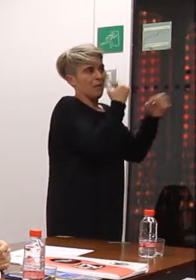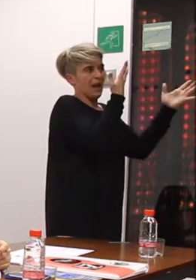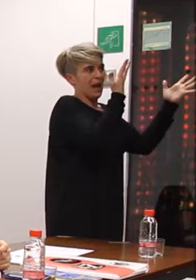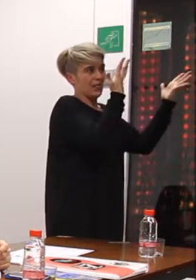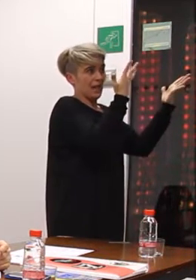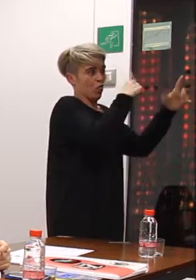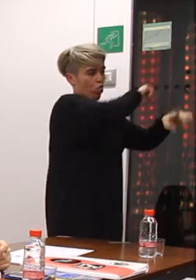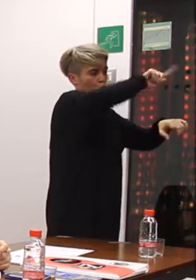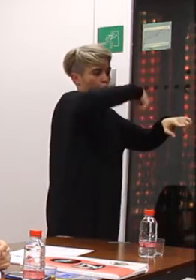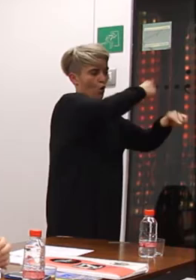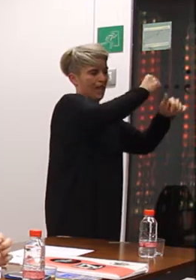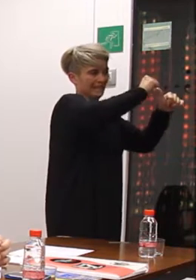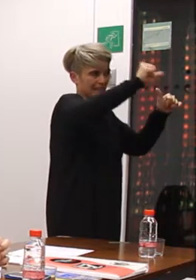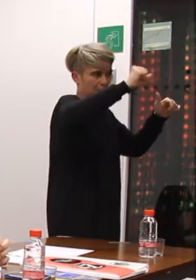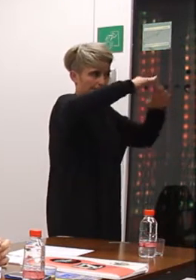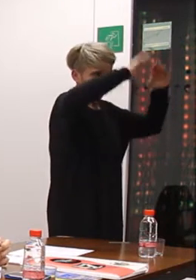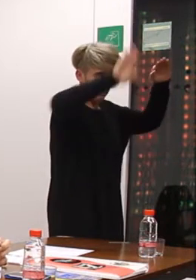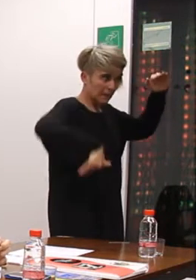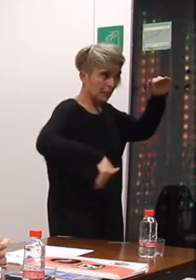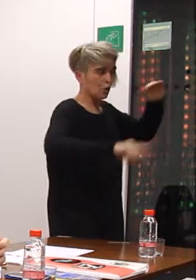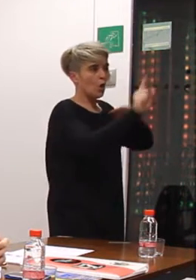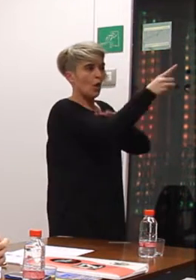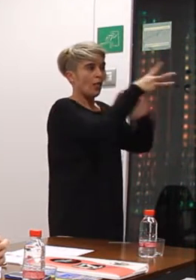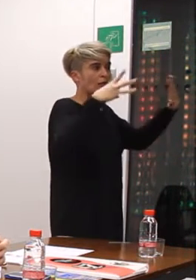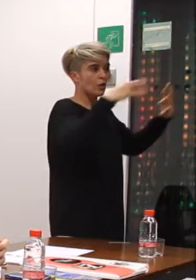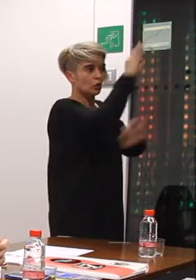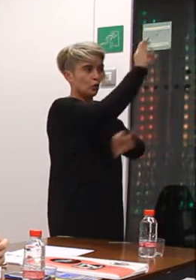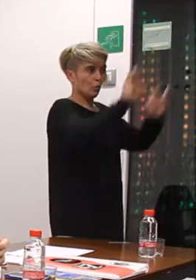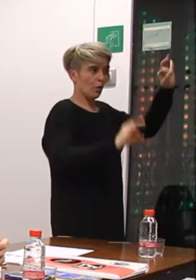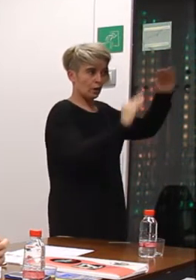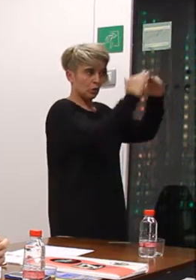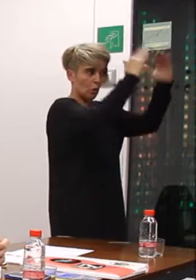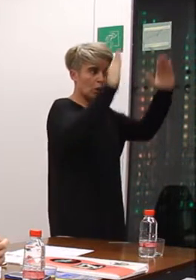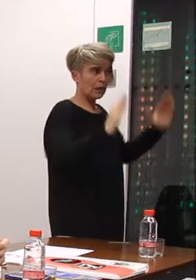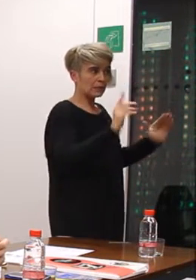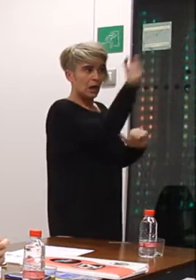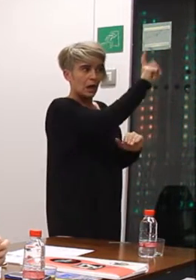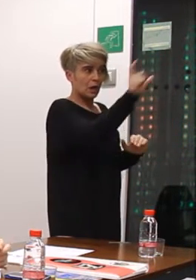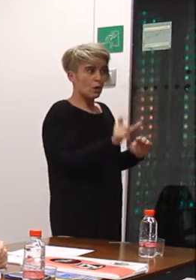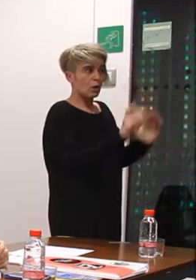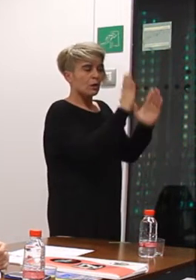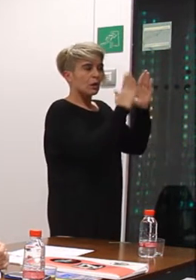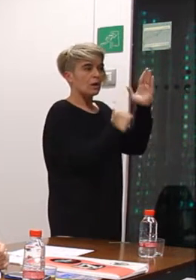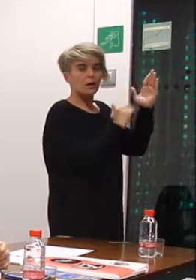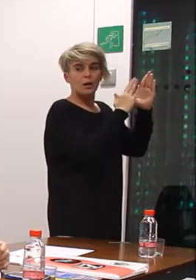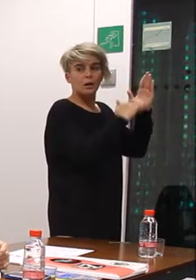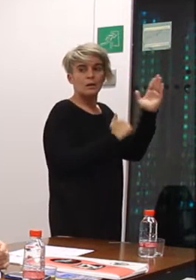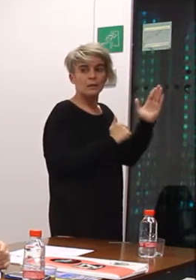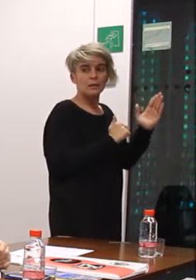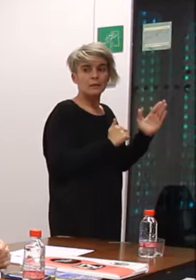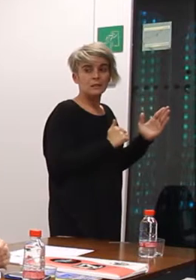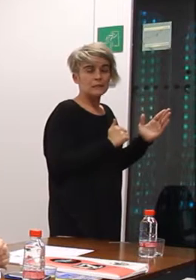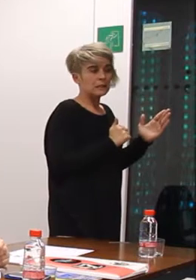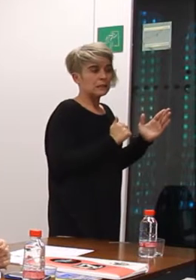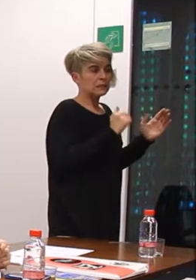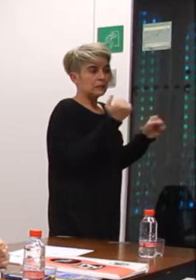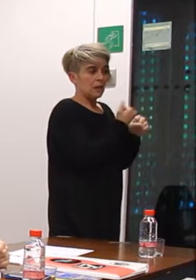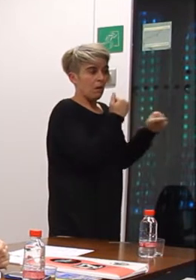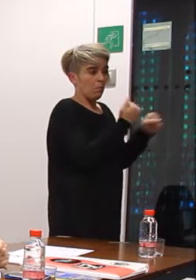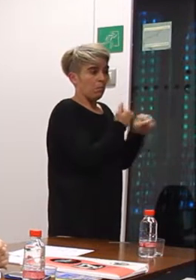tanto, tenemos un 18% de hogares en la Comunidad Valenciana en el que la intensidad de trabajo es